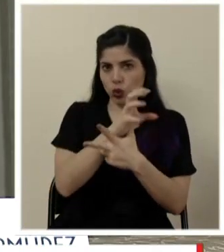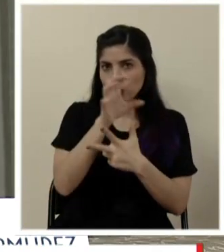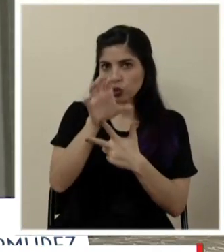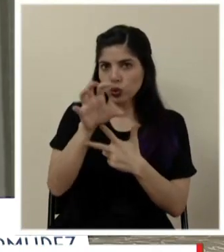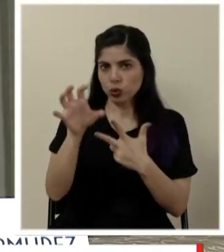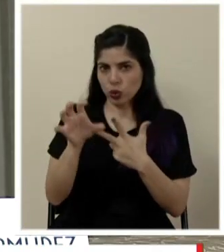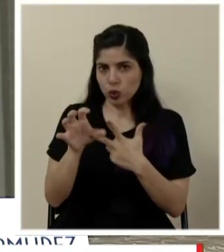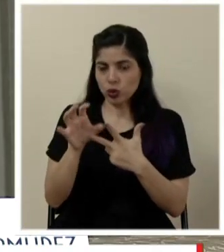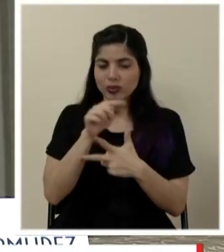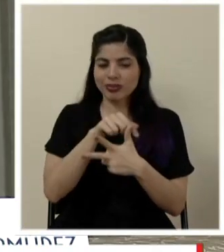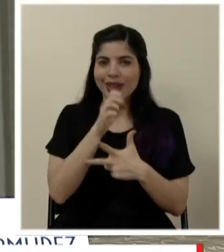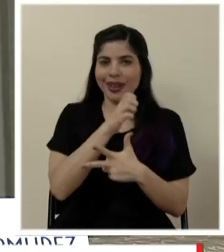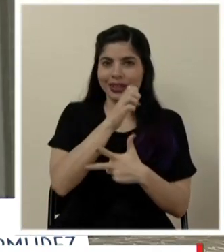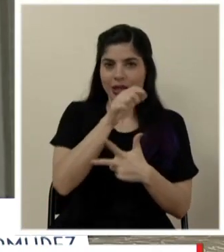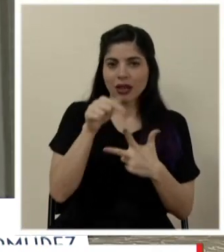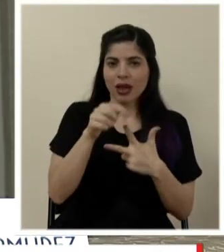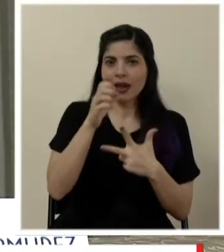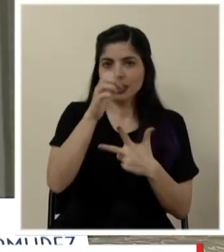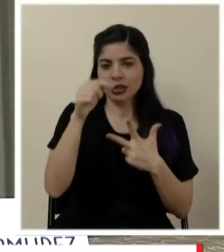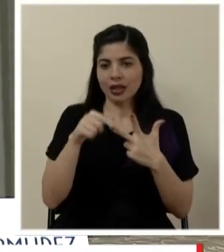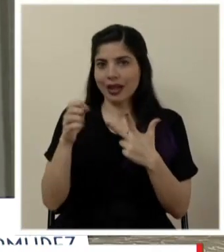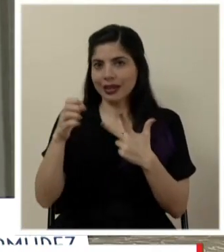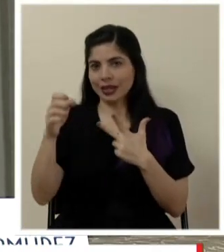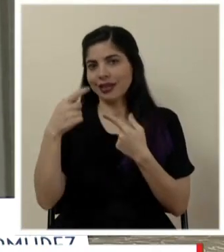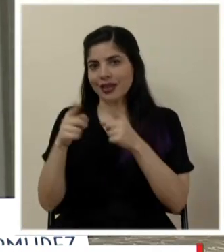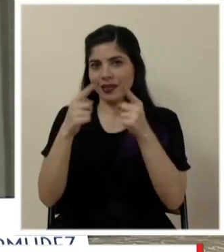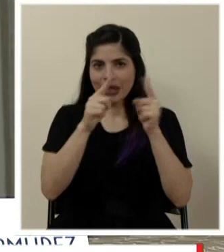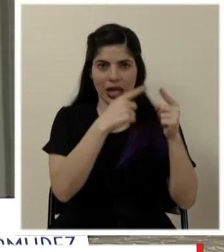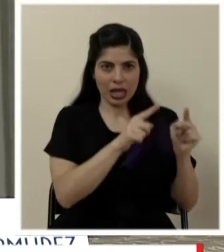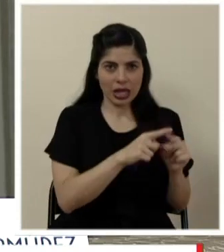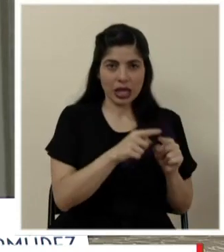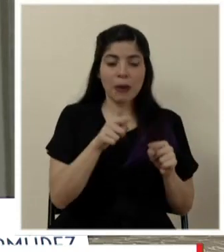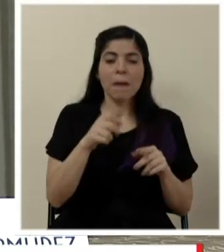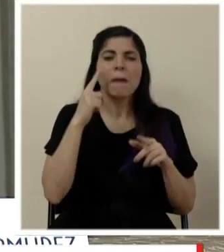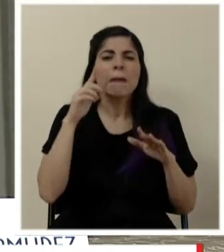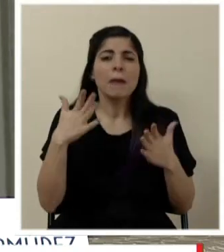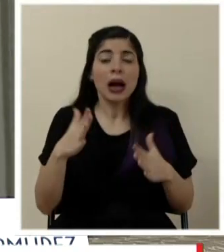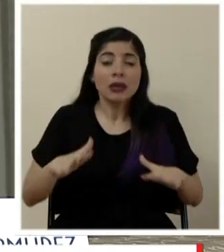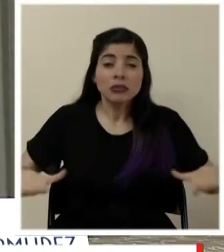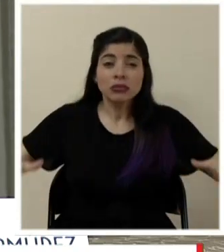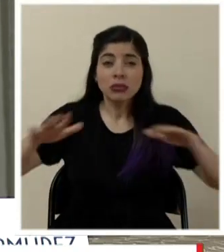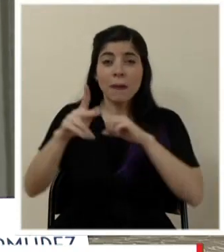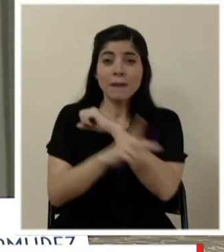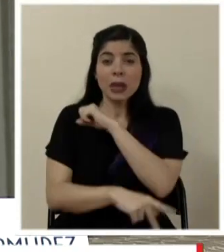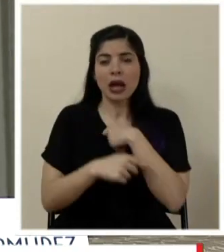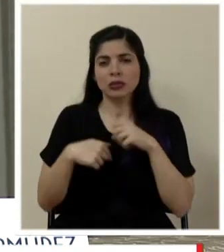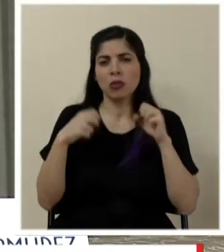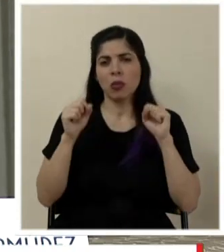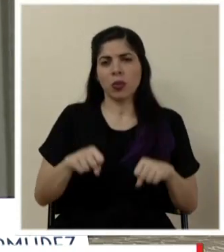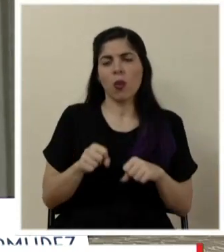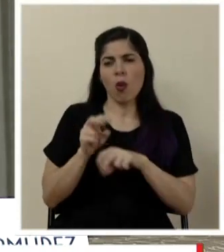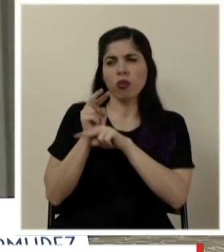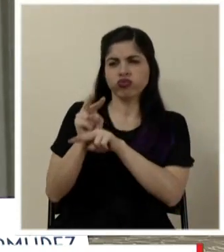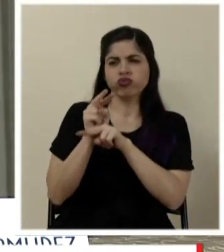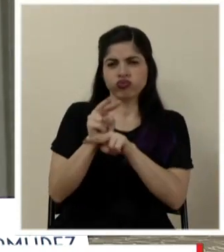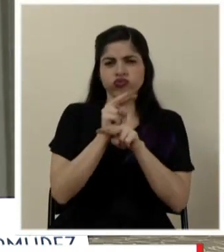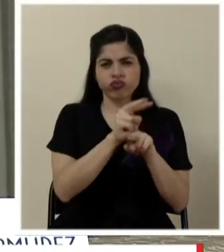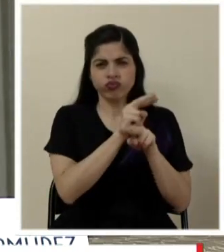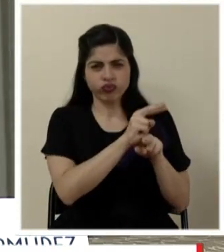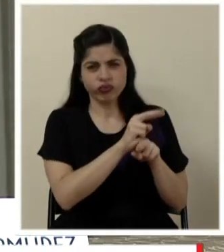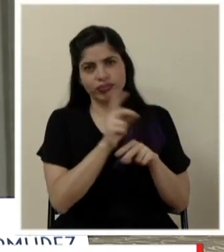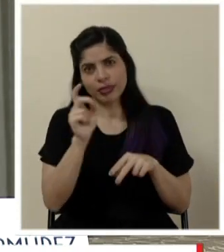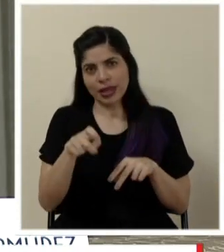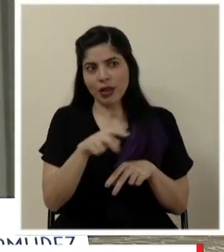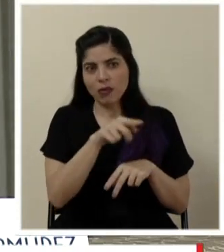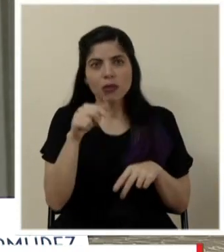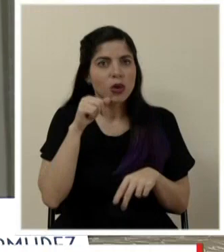una estrategia diferenciada, nos permite a nosotros brindarle a lo largo y ancho del país seguimiento como corresponde a